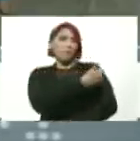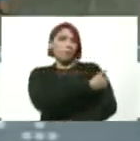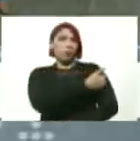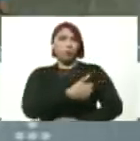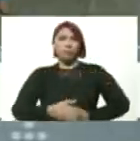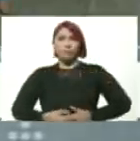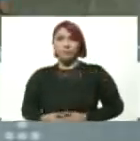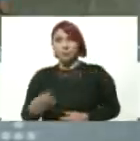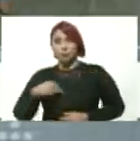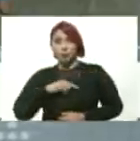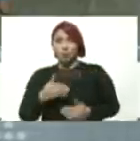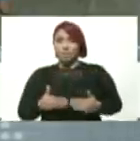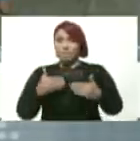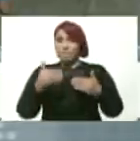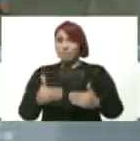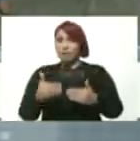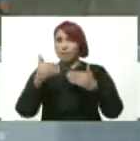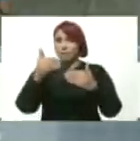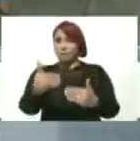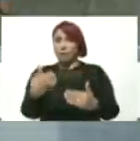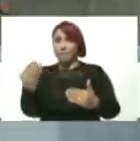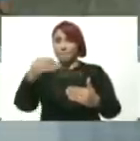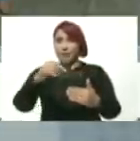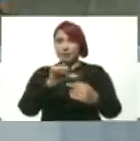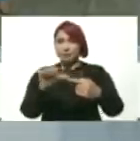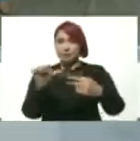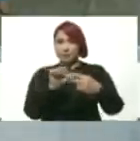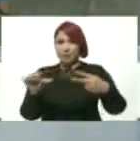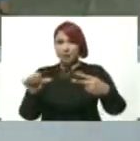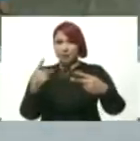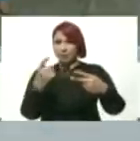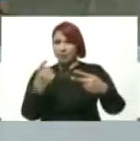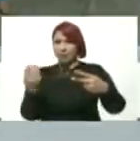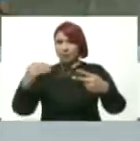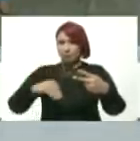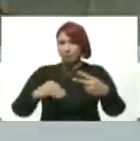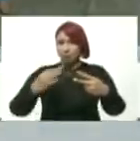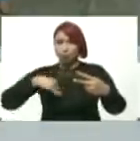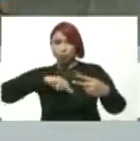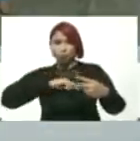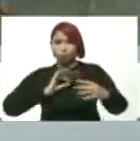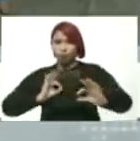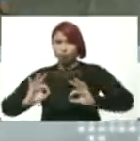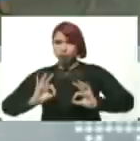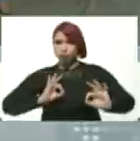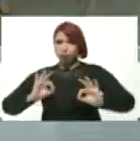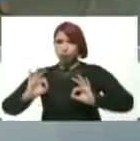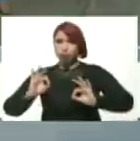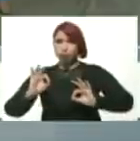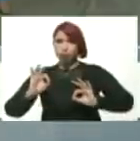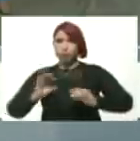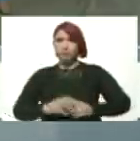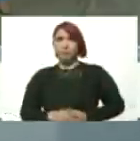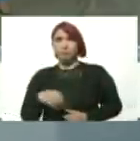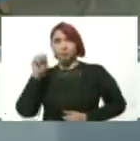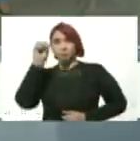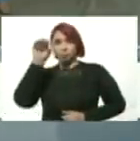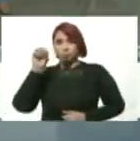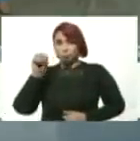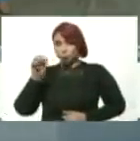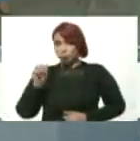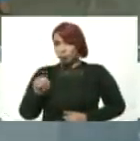y vamos a avanzar más en estas semanas que vienen estamos preparando un semáforo de acceso